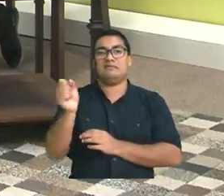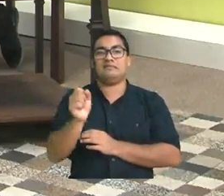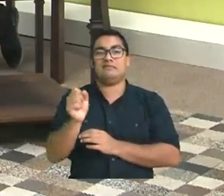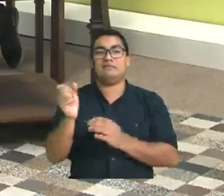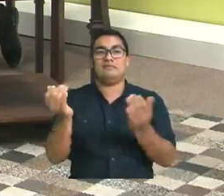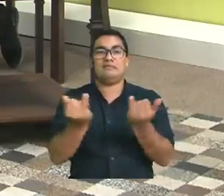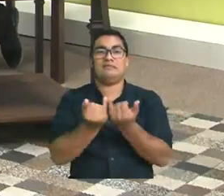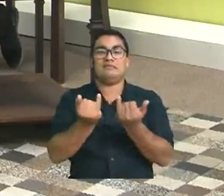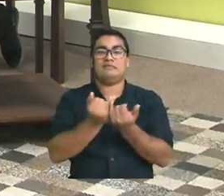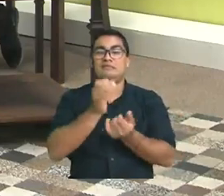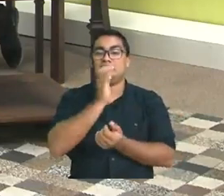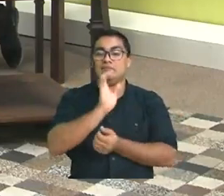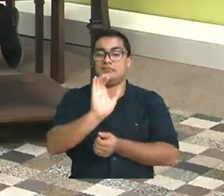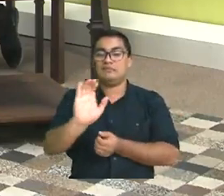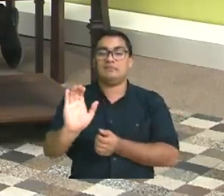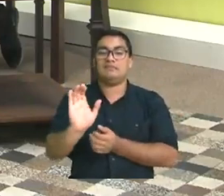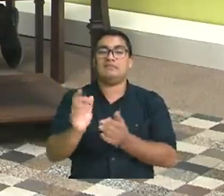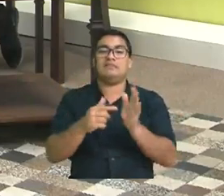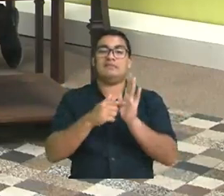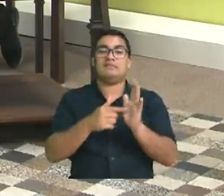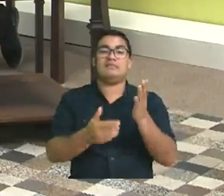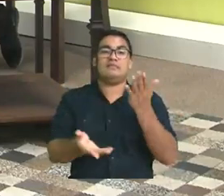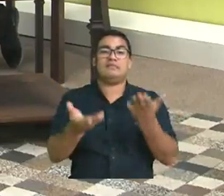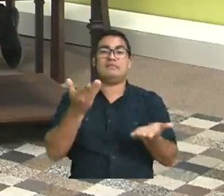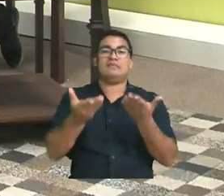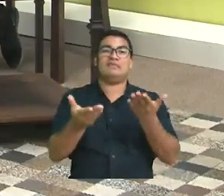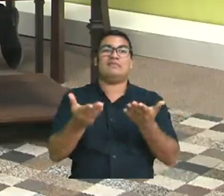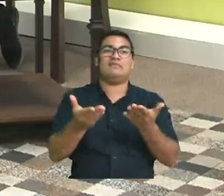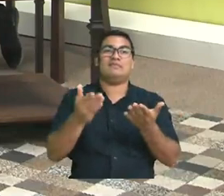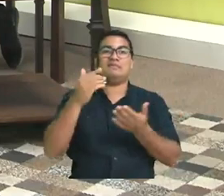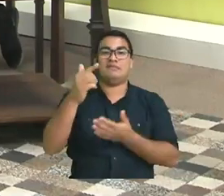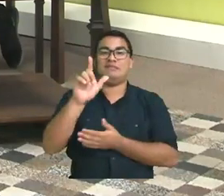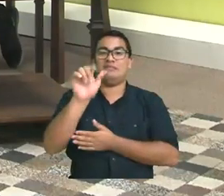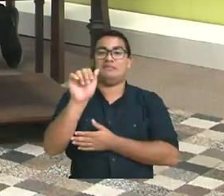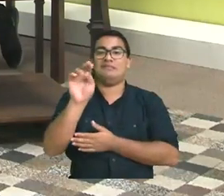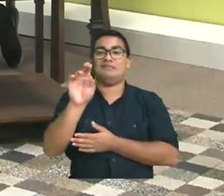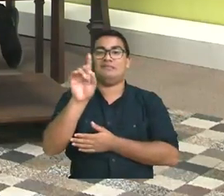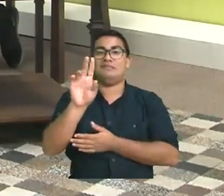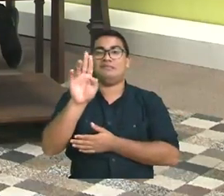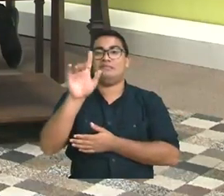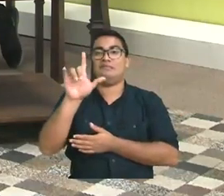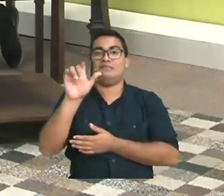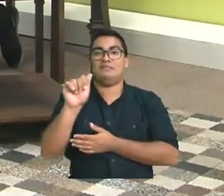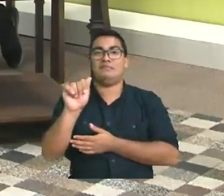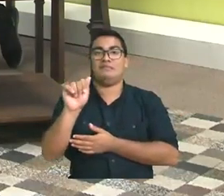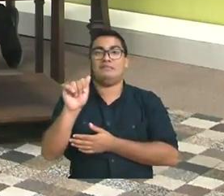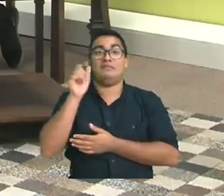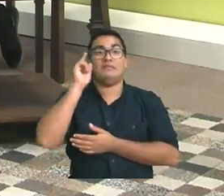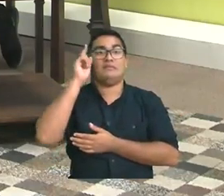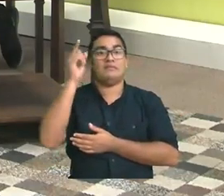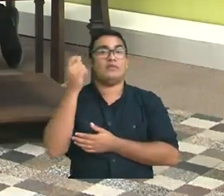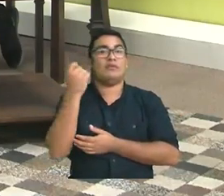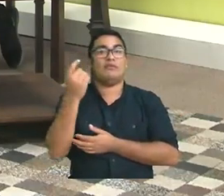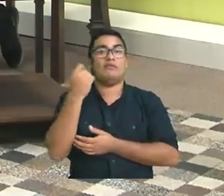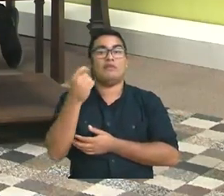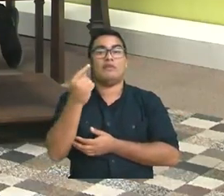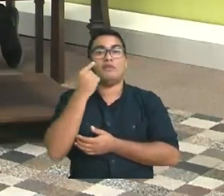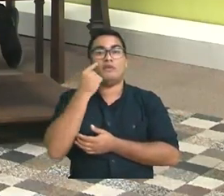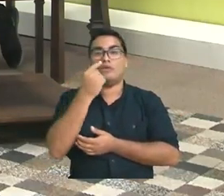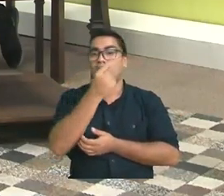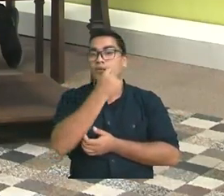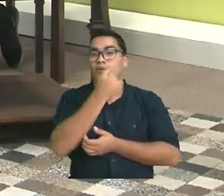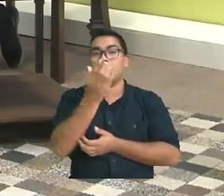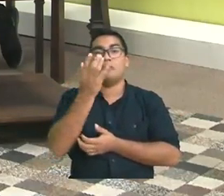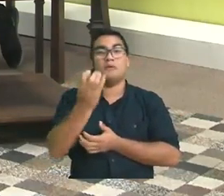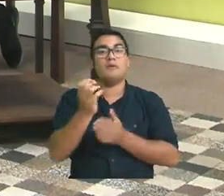niños. Uh-huh. Usted decía que a veces la glándula no crece, la glándula lagrimar. Uh-huh. ¿Qué consecuencias tiene también que se presente esto en los